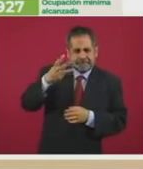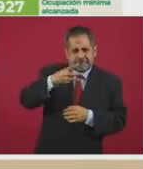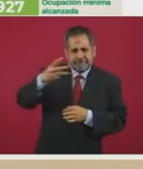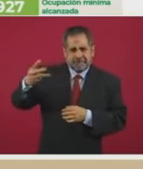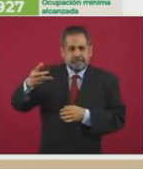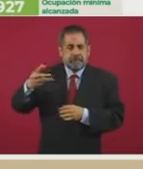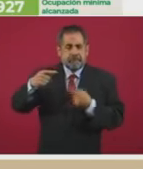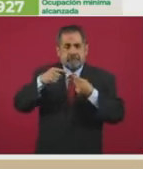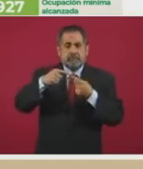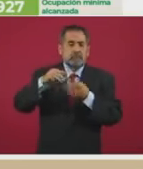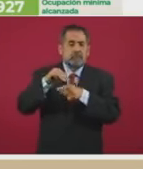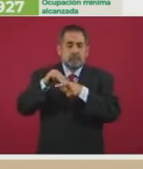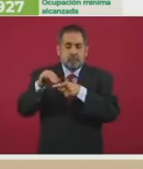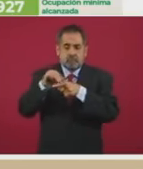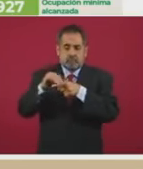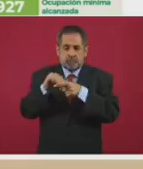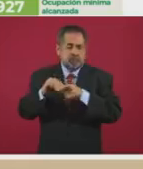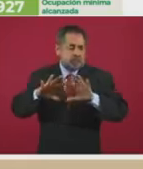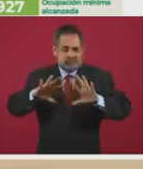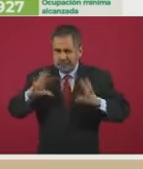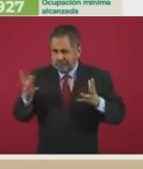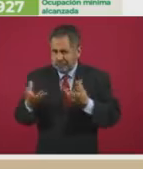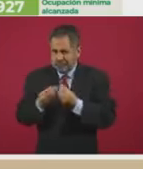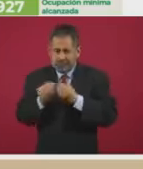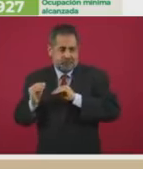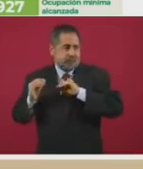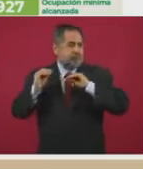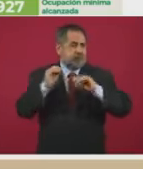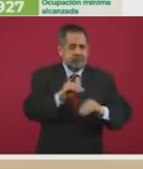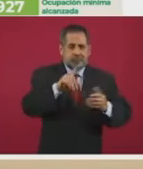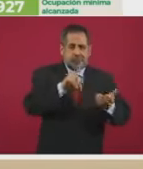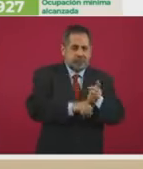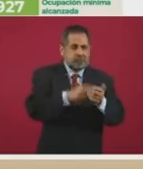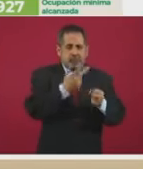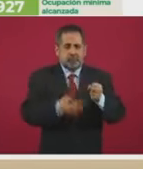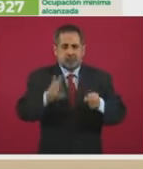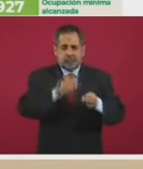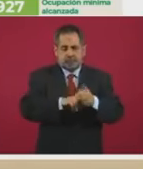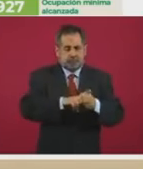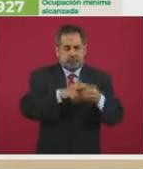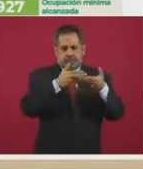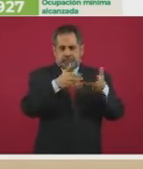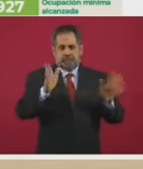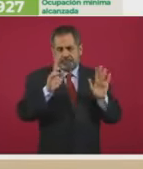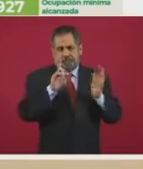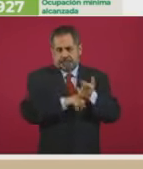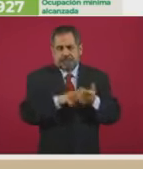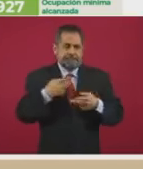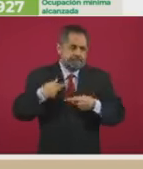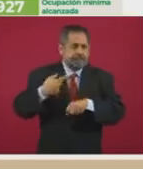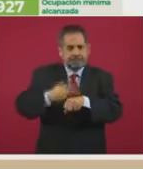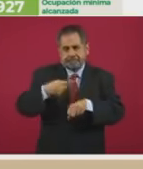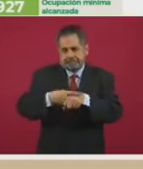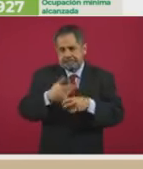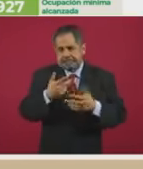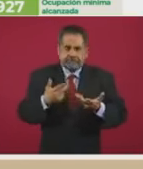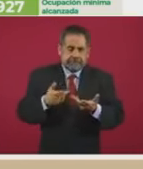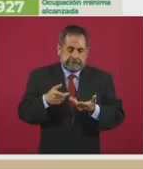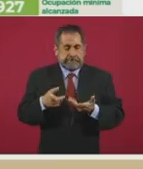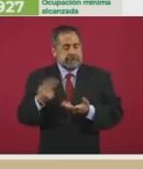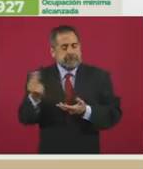morada es la suma de personas hospitalizadas en camas de hospitalización general, es decir, personas que están